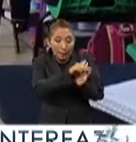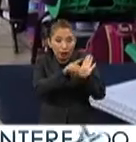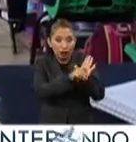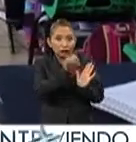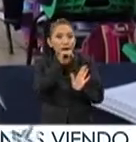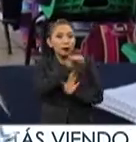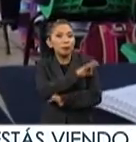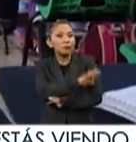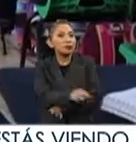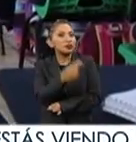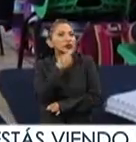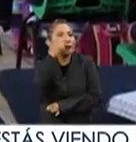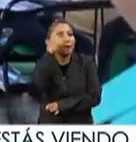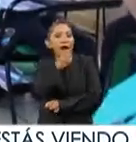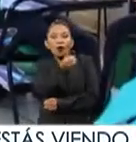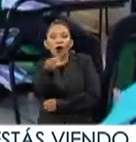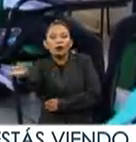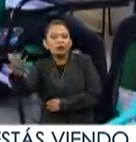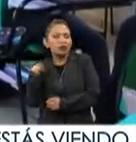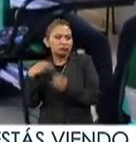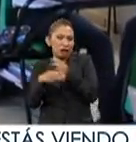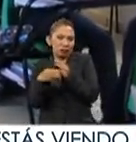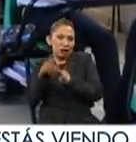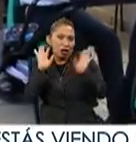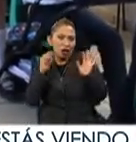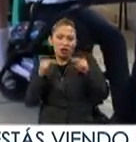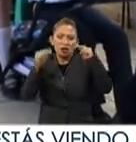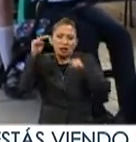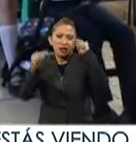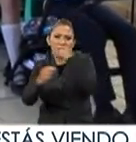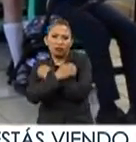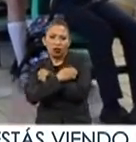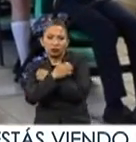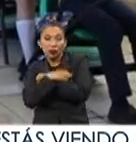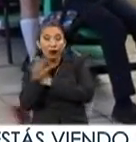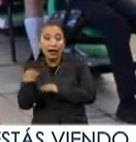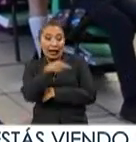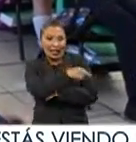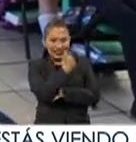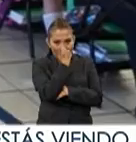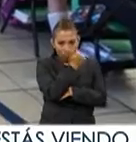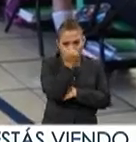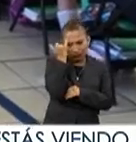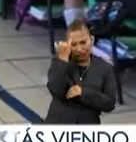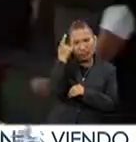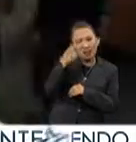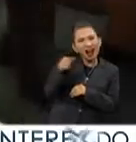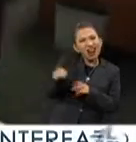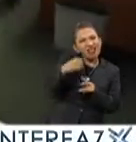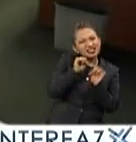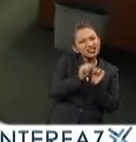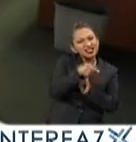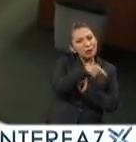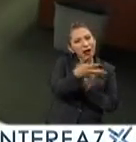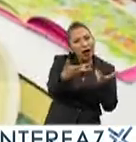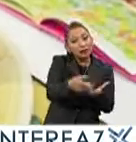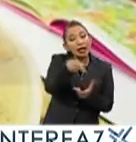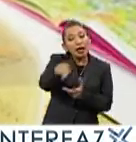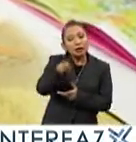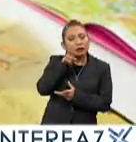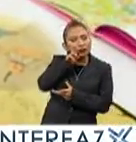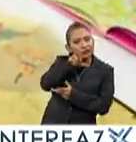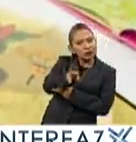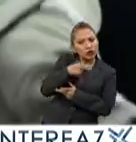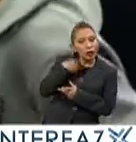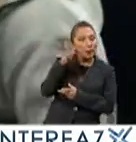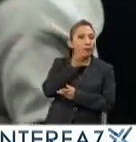metodología también puede ser aplicada para cualquier asignatura y nivel educativo. Lo que impulsó a los alumnos a desarrollar el sistema fueron los